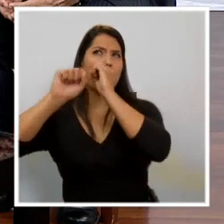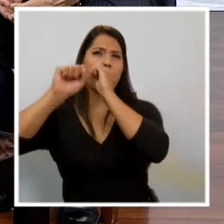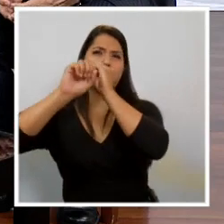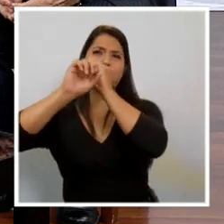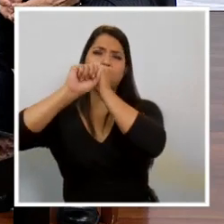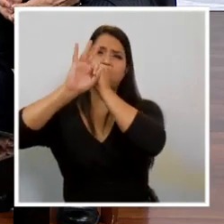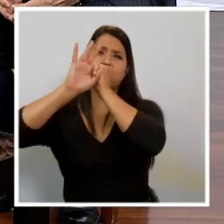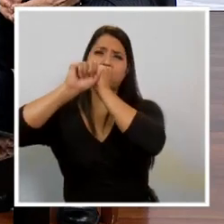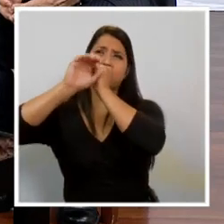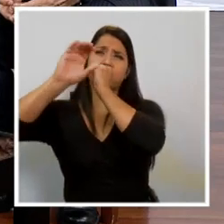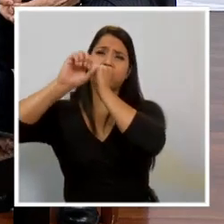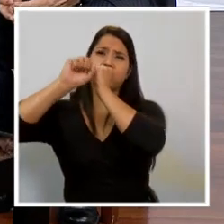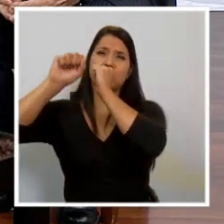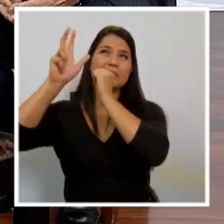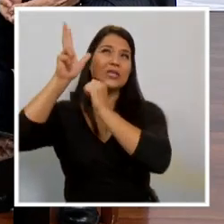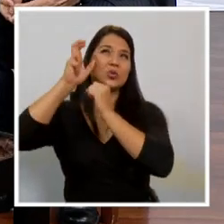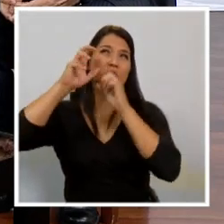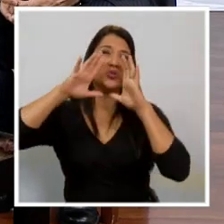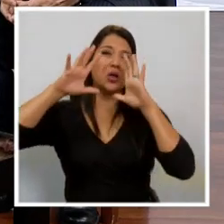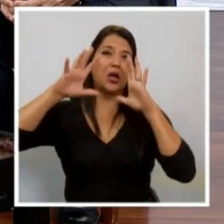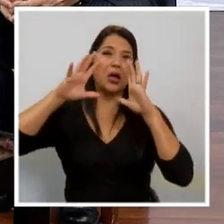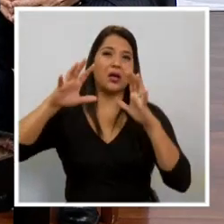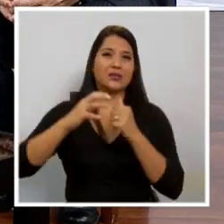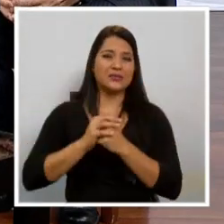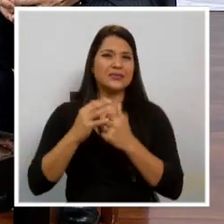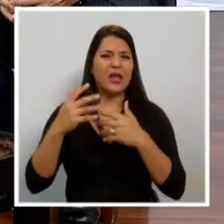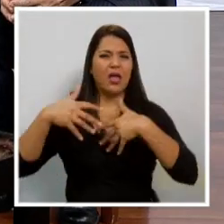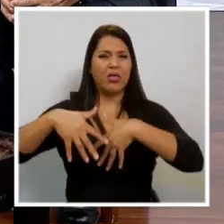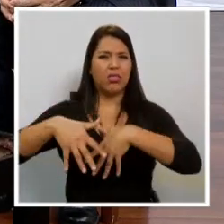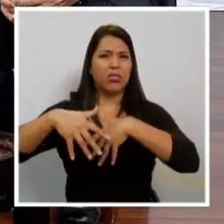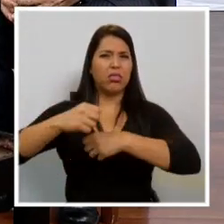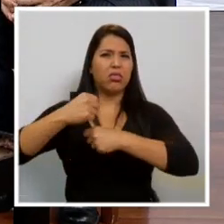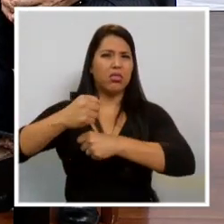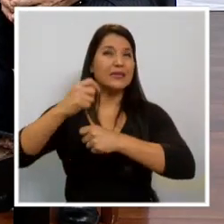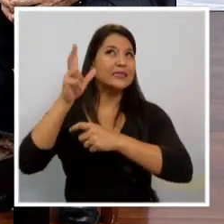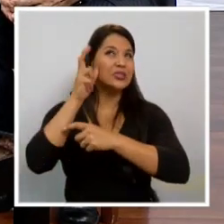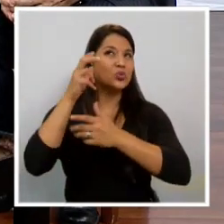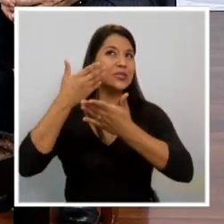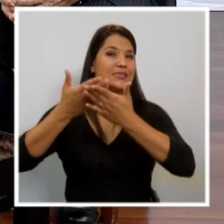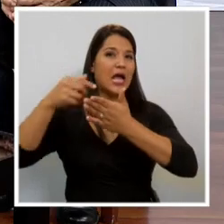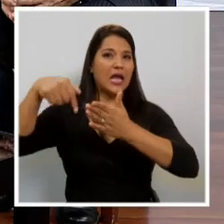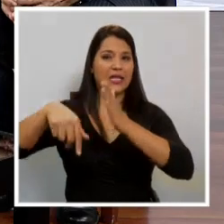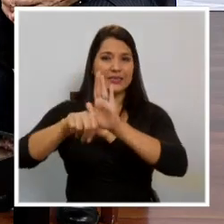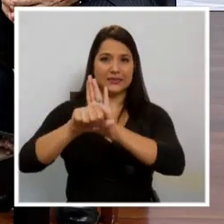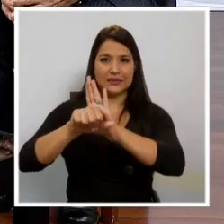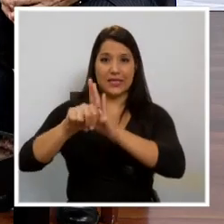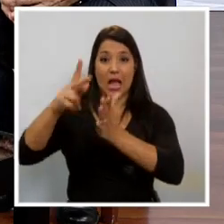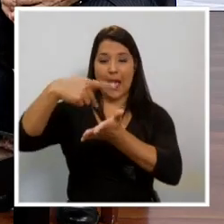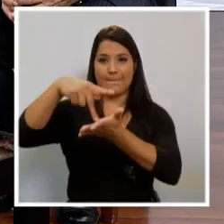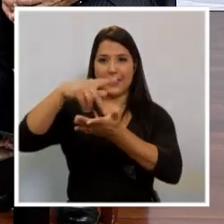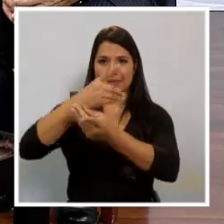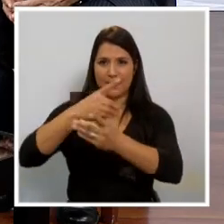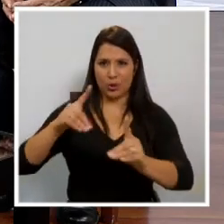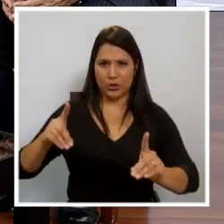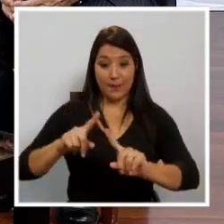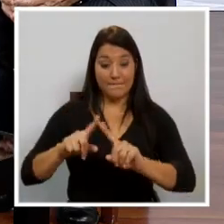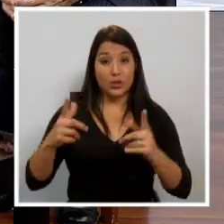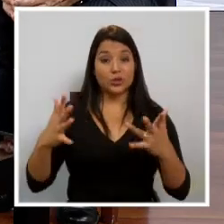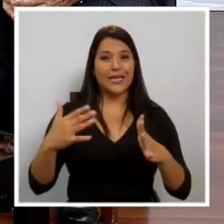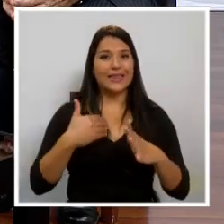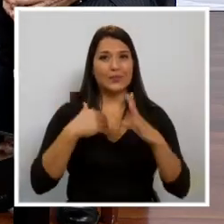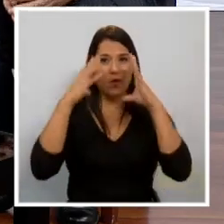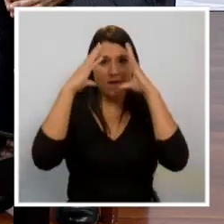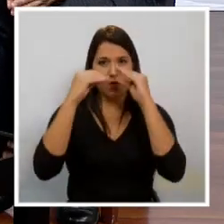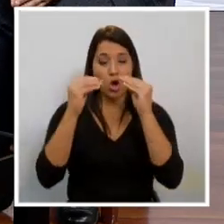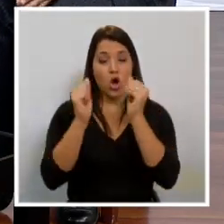y bueno, y el bullicio de la ciudadanía llegando aquí a la Plaza de la Democracia, pero ya tenemos información también